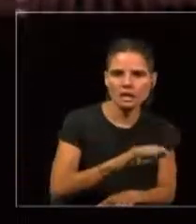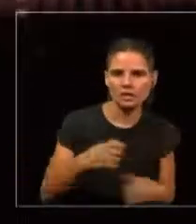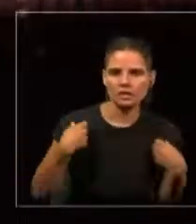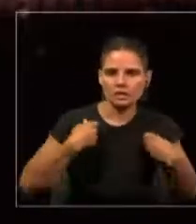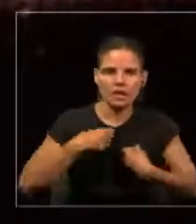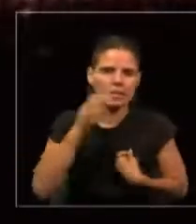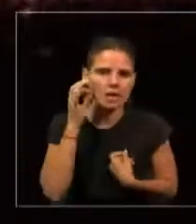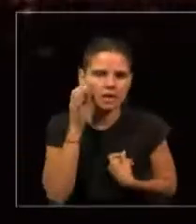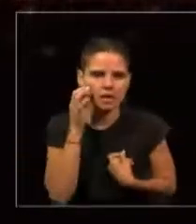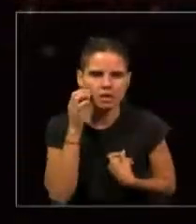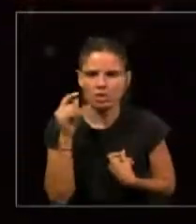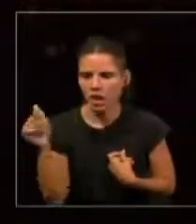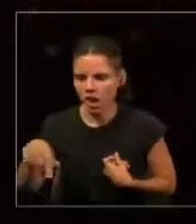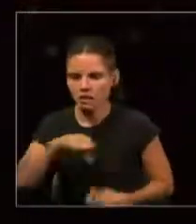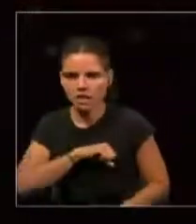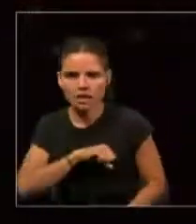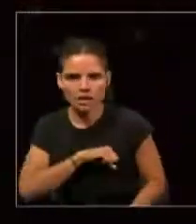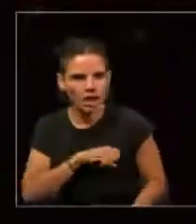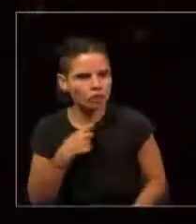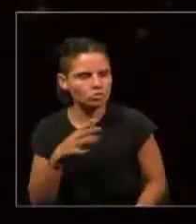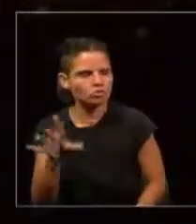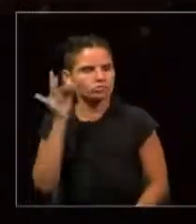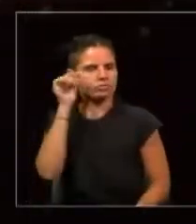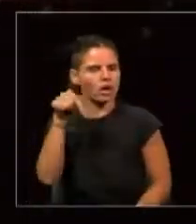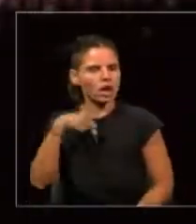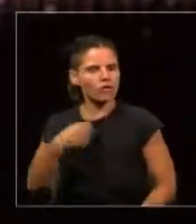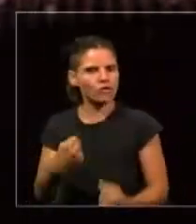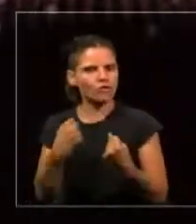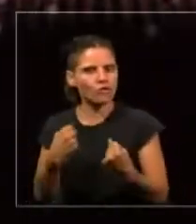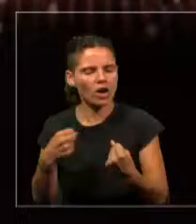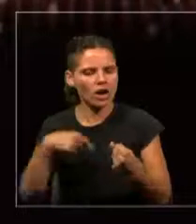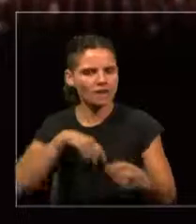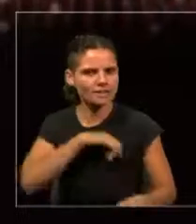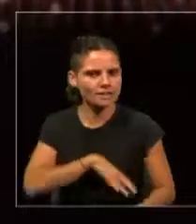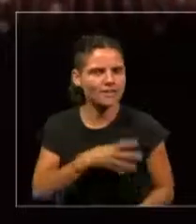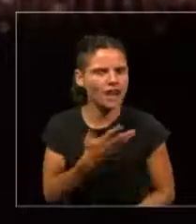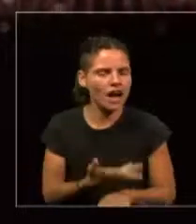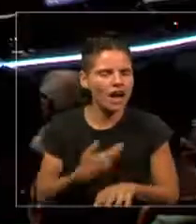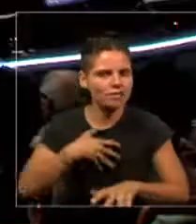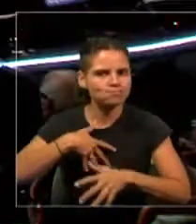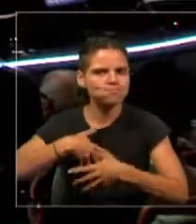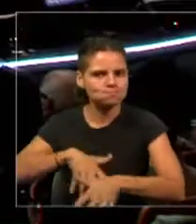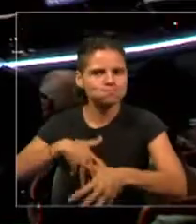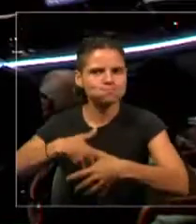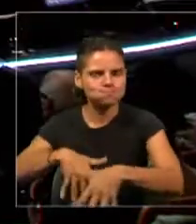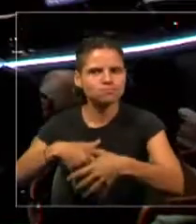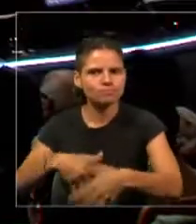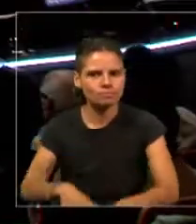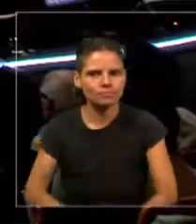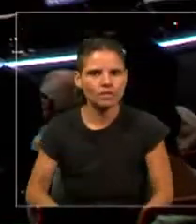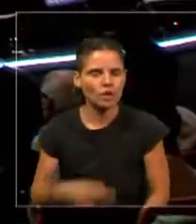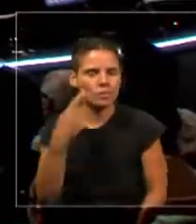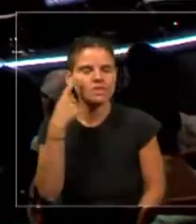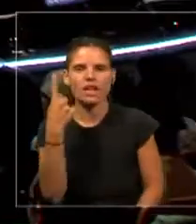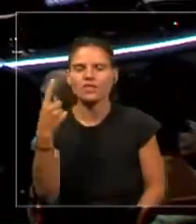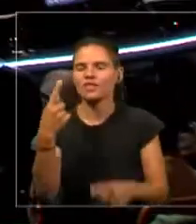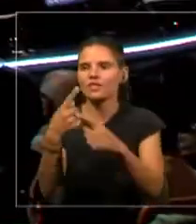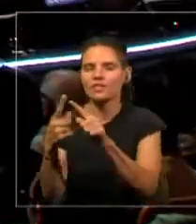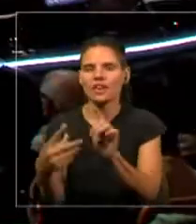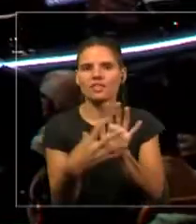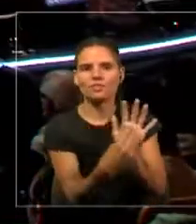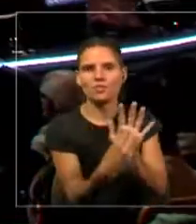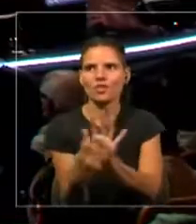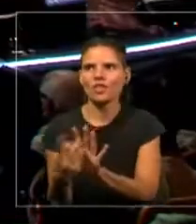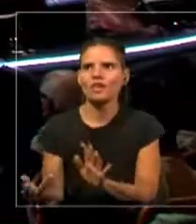hace algunos días que está ocurriendo algo muy fuerte aquí en Chile también. Estoy pensando en casos de figuras diferentes, pero está la idea